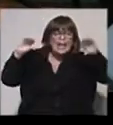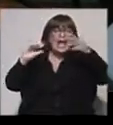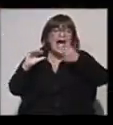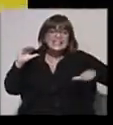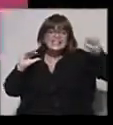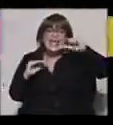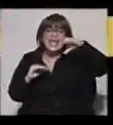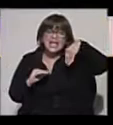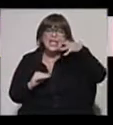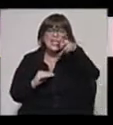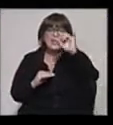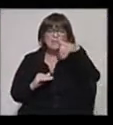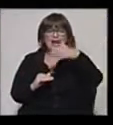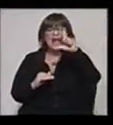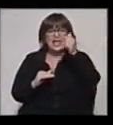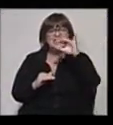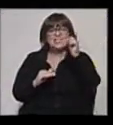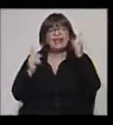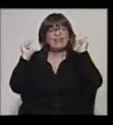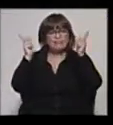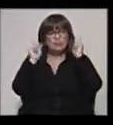de esos lugares.